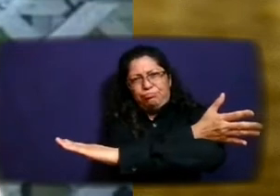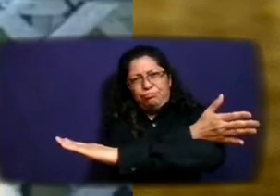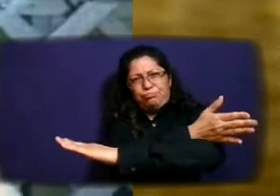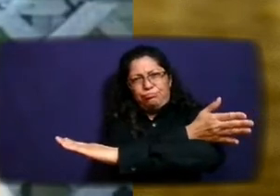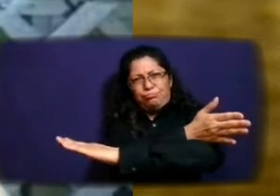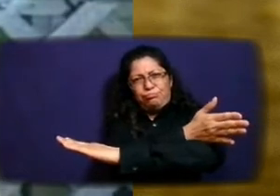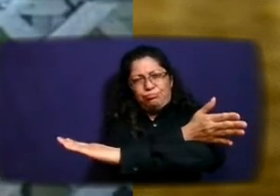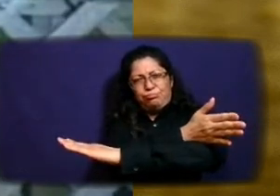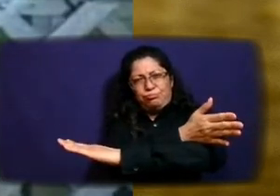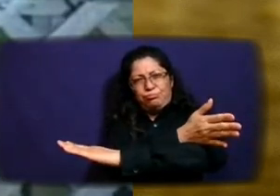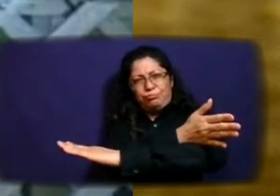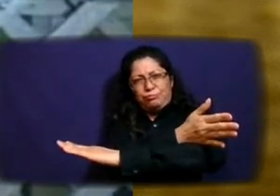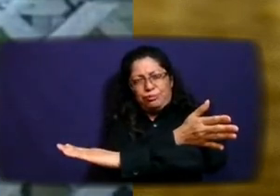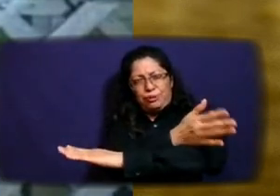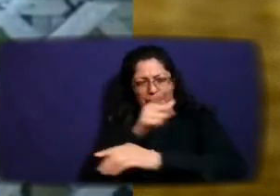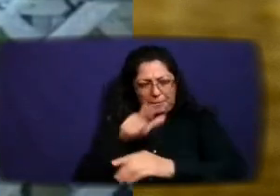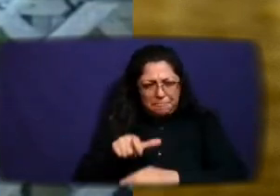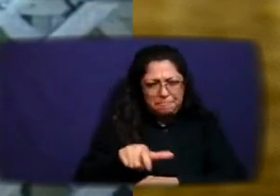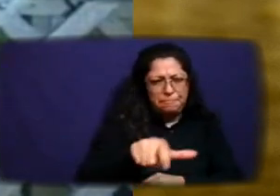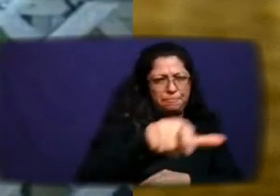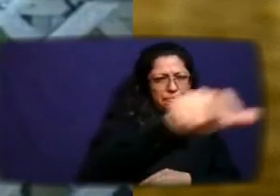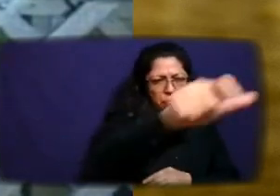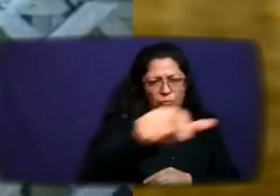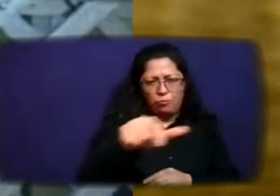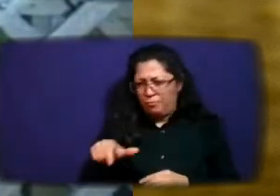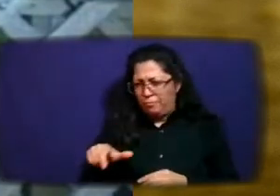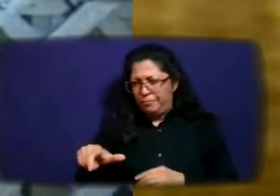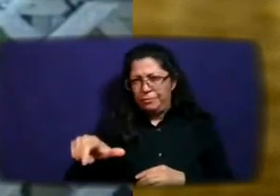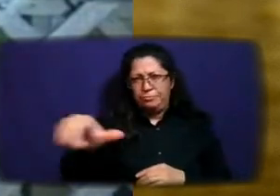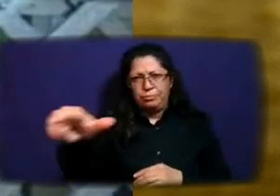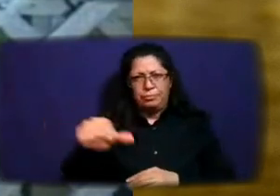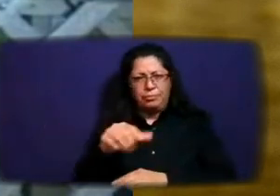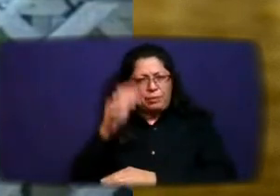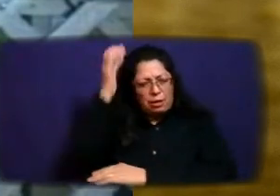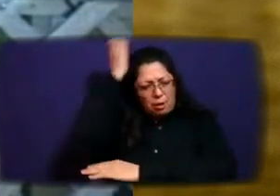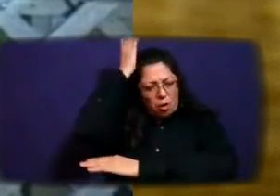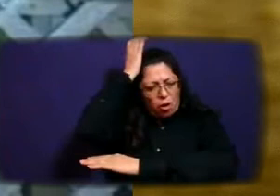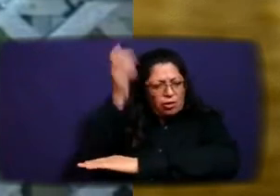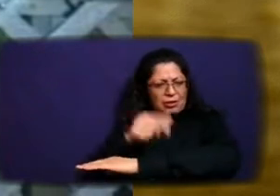files y files de repollo,